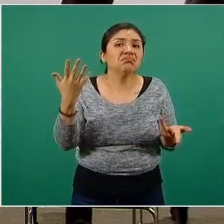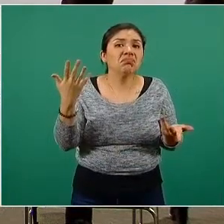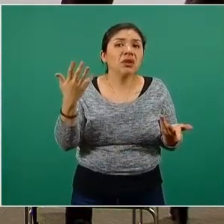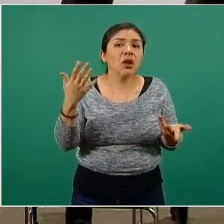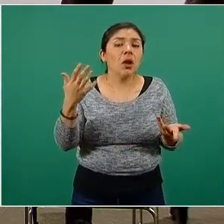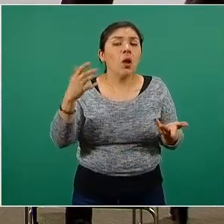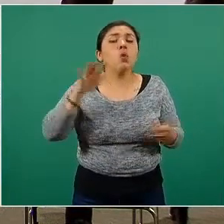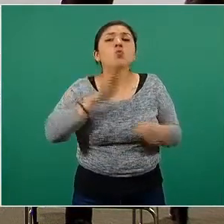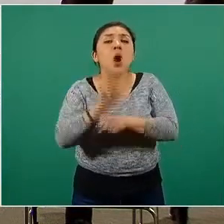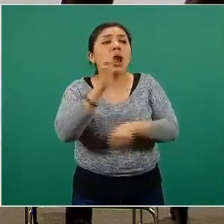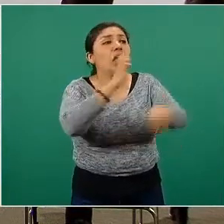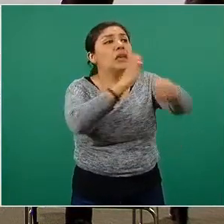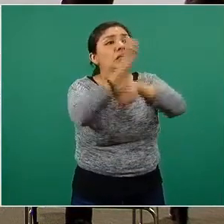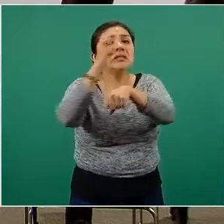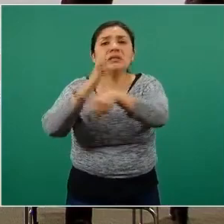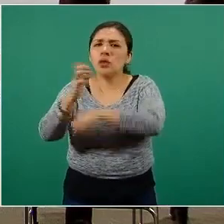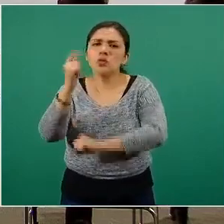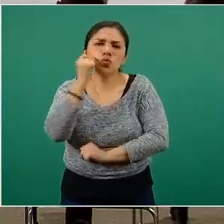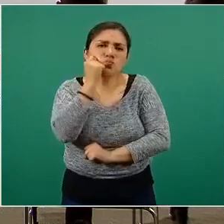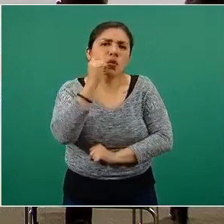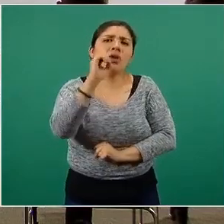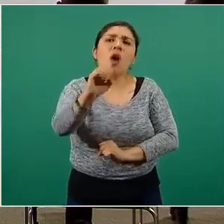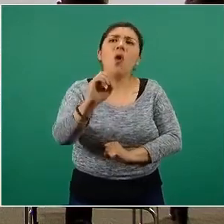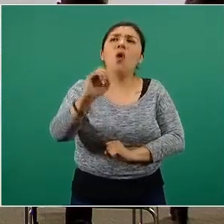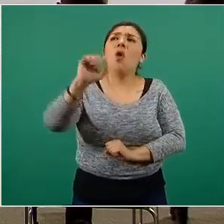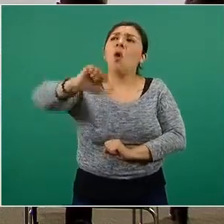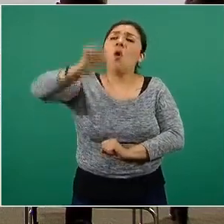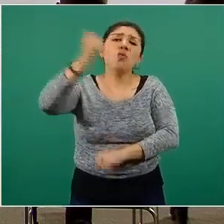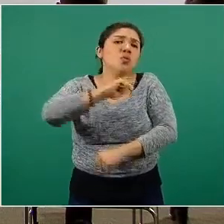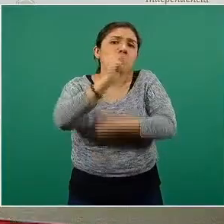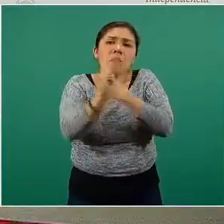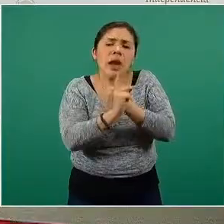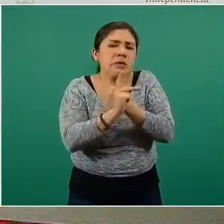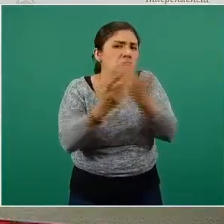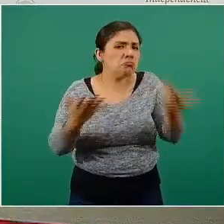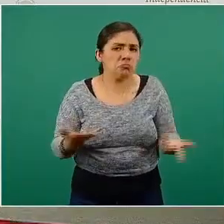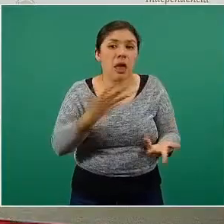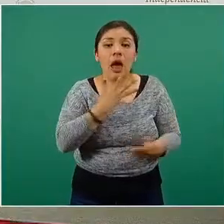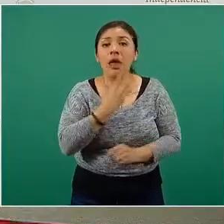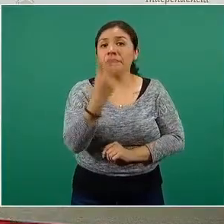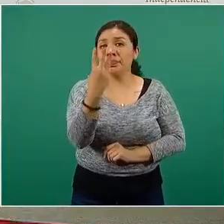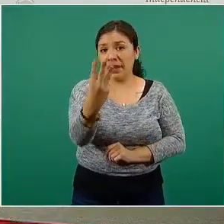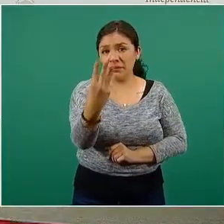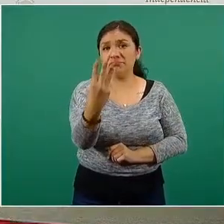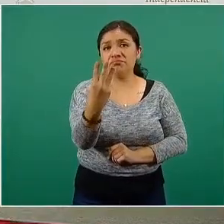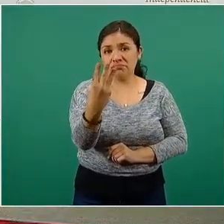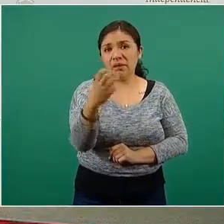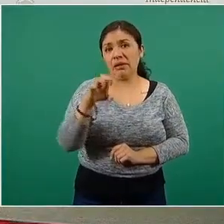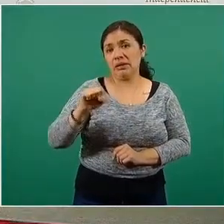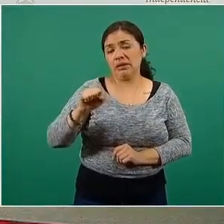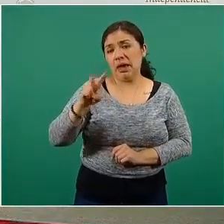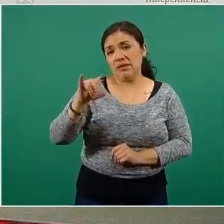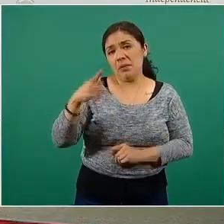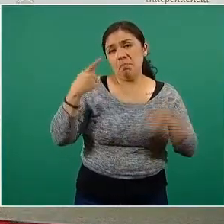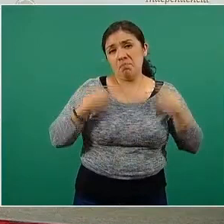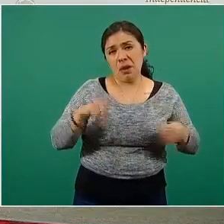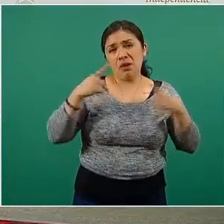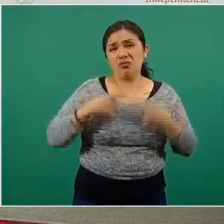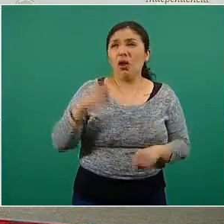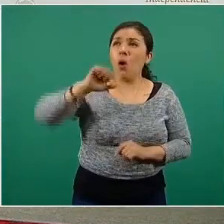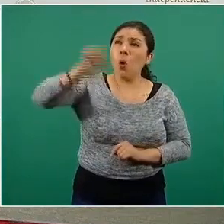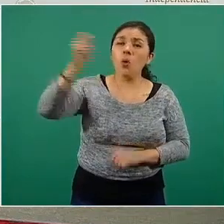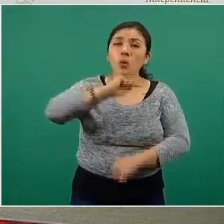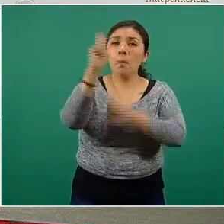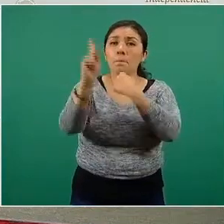alguna entidad federativa o fuera de la misma. Tenemos tres ESAVIS de personas